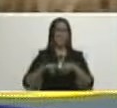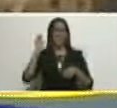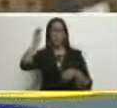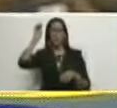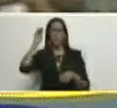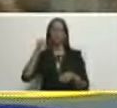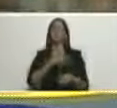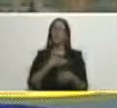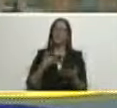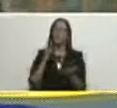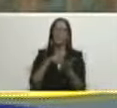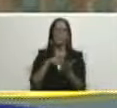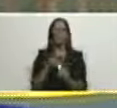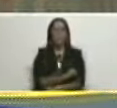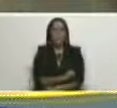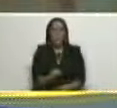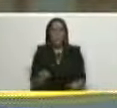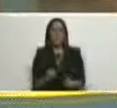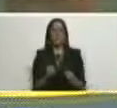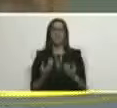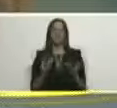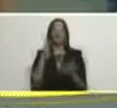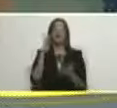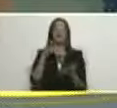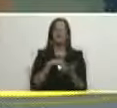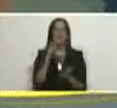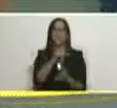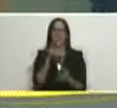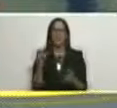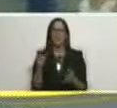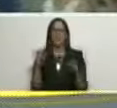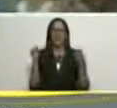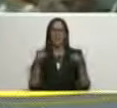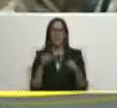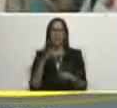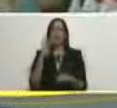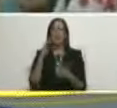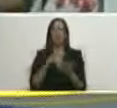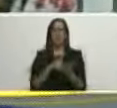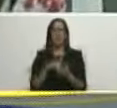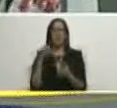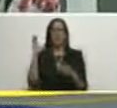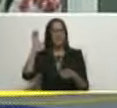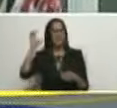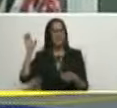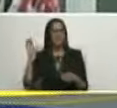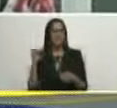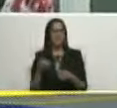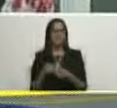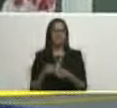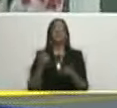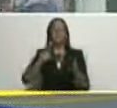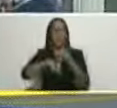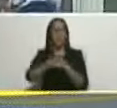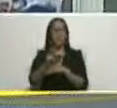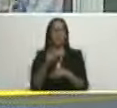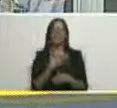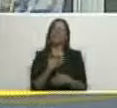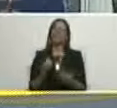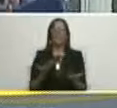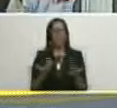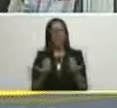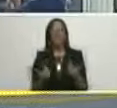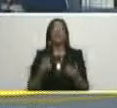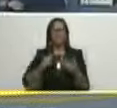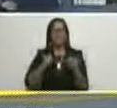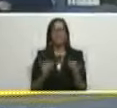Yo quería ir para allá, pero fue imposible porque había como 4.000 personas aquí, 4.000 compatriotas. Ya voy para allá, mira, es que quiere que vaya para allá,